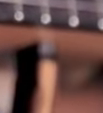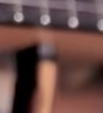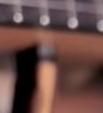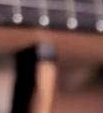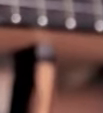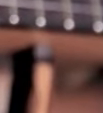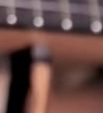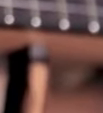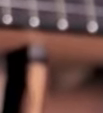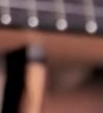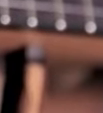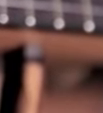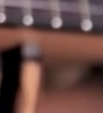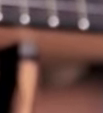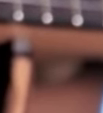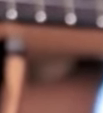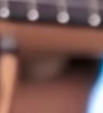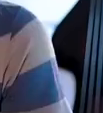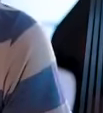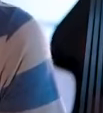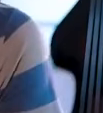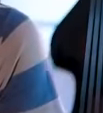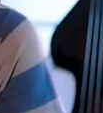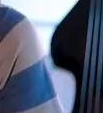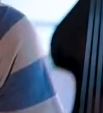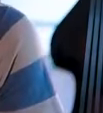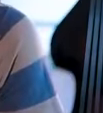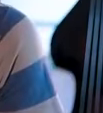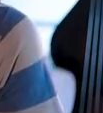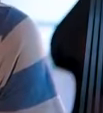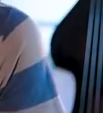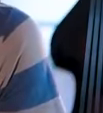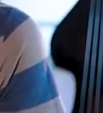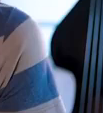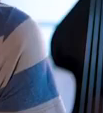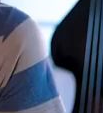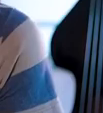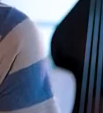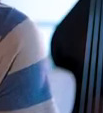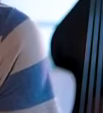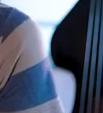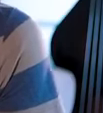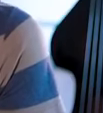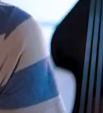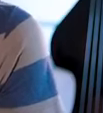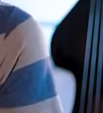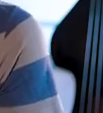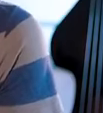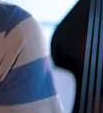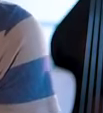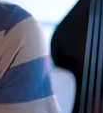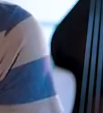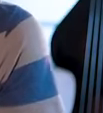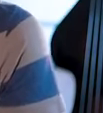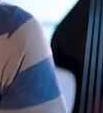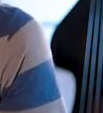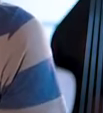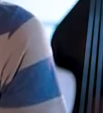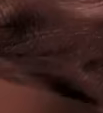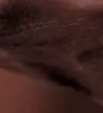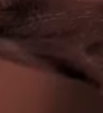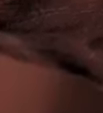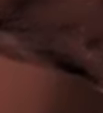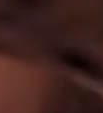mismos. Y eso no es más que buscar que la cultura sea lo que prevalezca, lo que